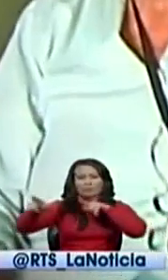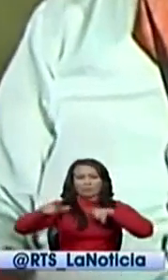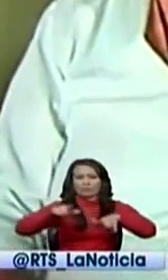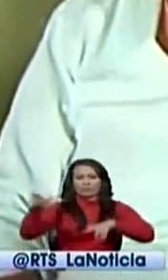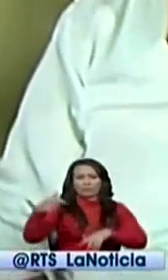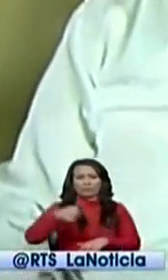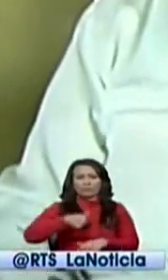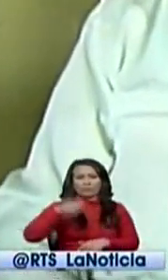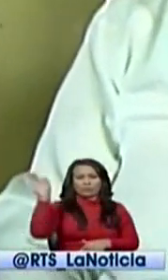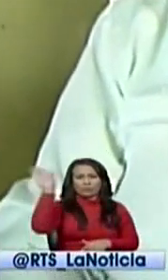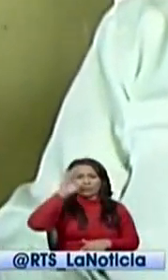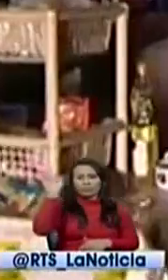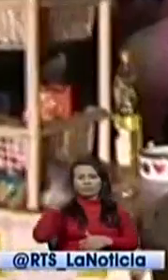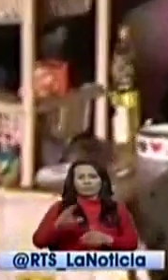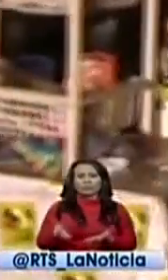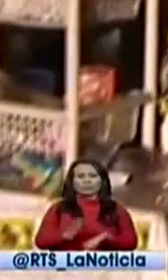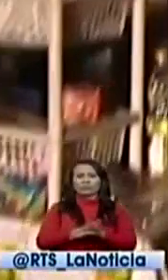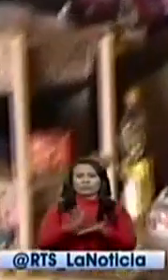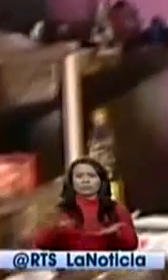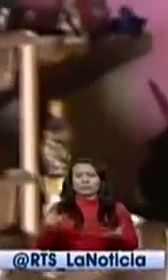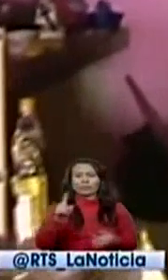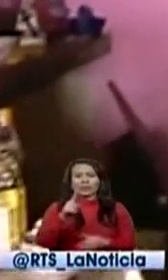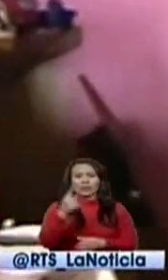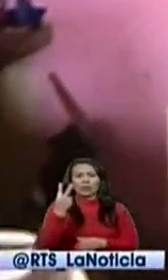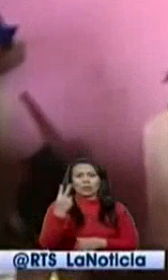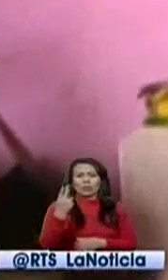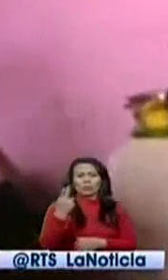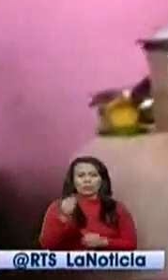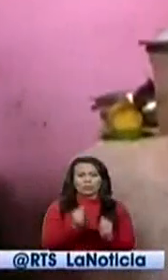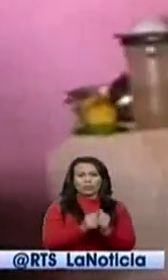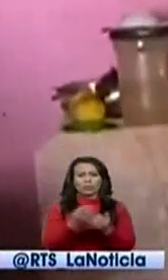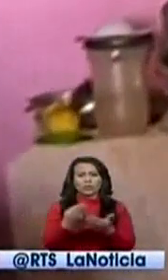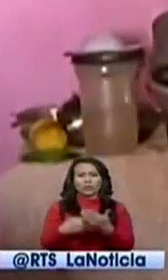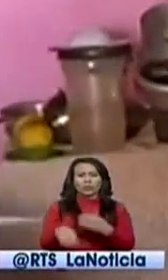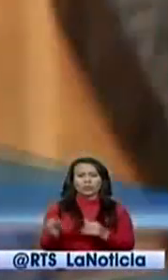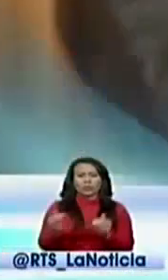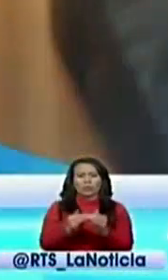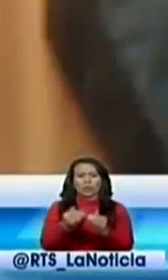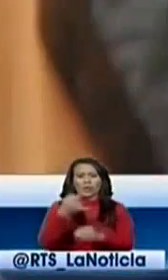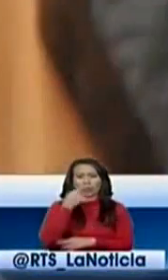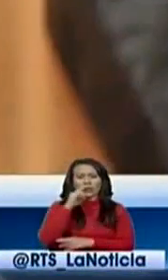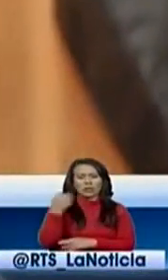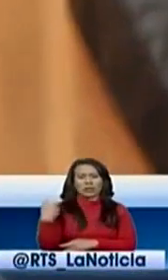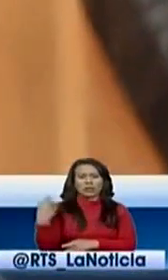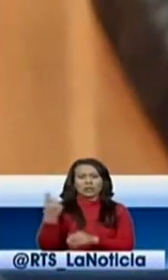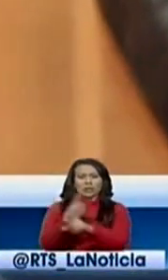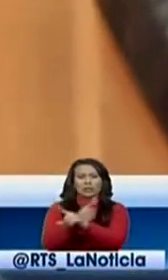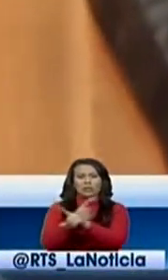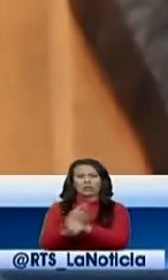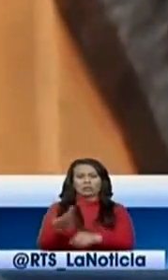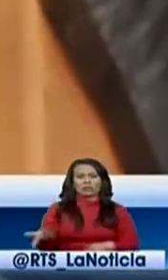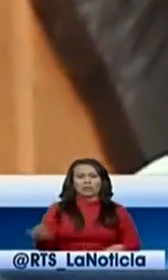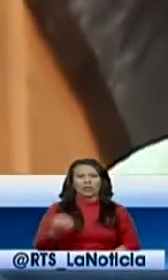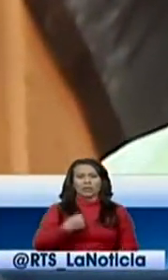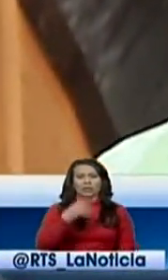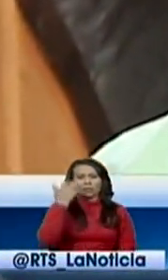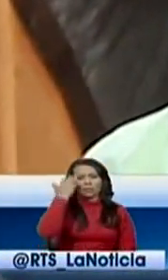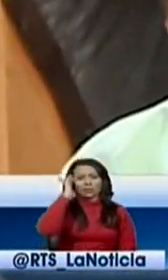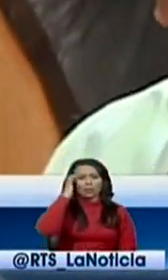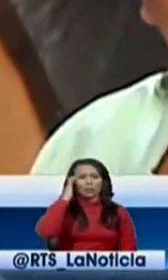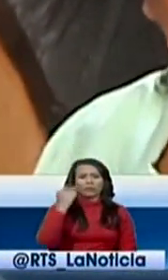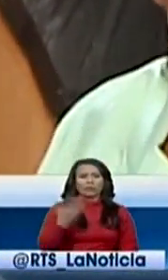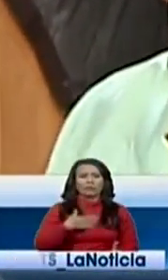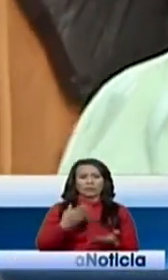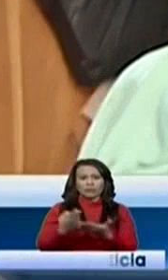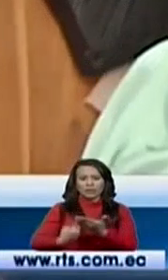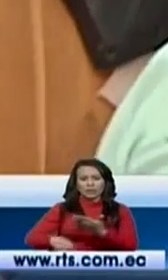buscando desde ahí nada. Ella vive con él, lo atiende como un niño por su discapacidad. Y le preocupa que esté solo en la calle.